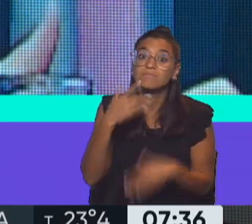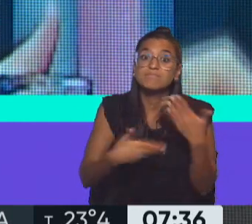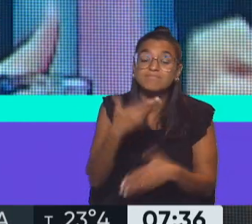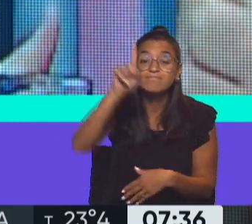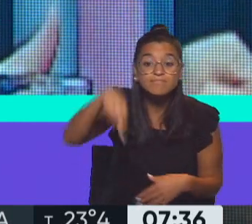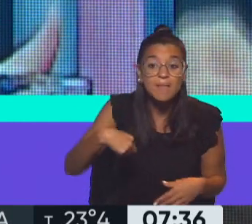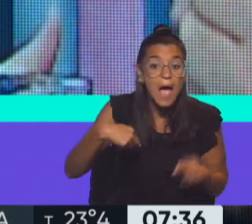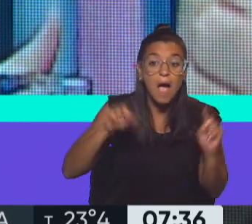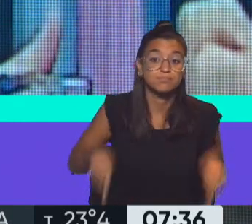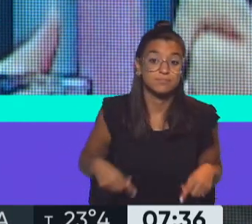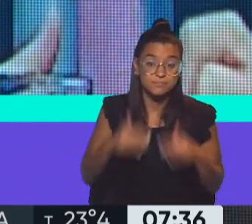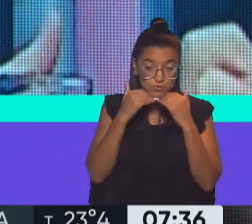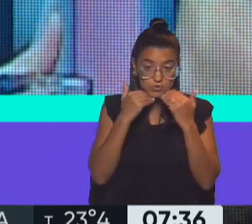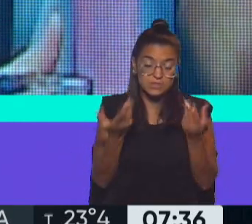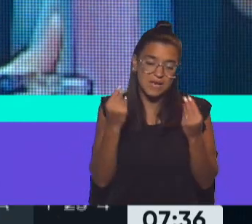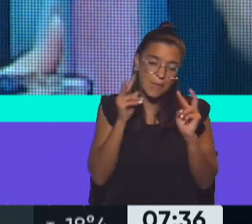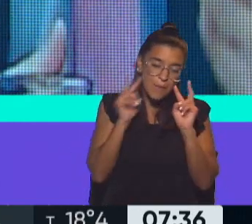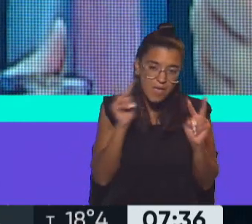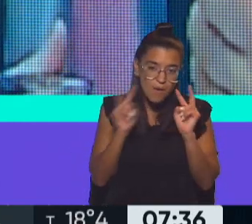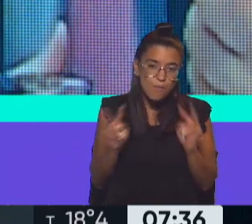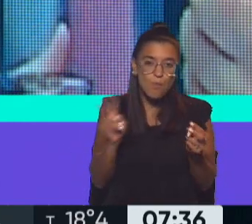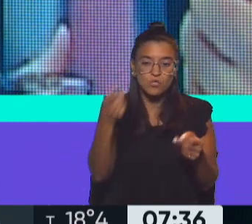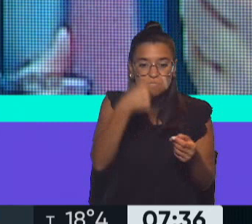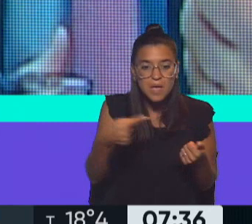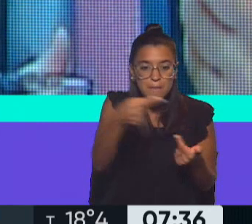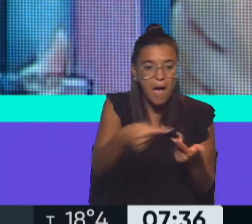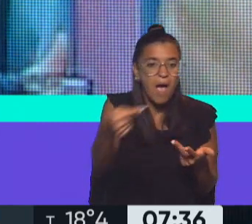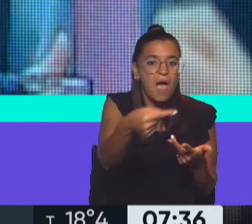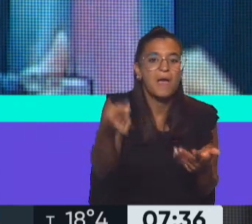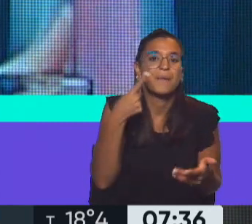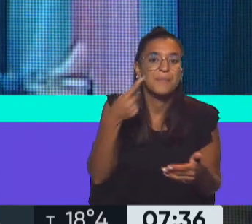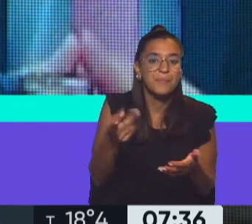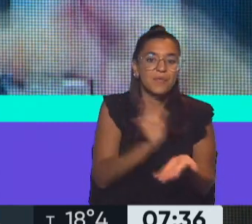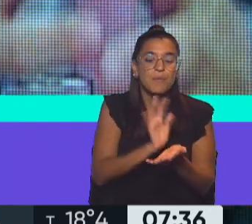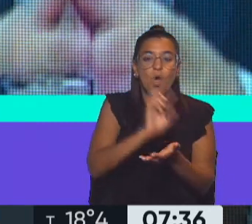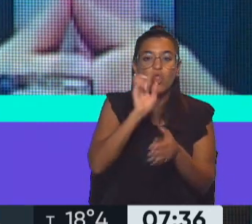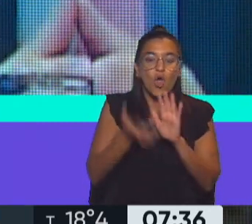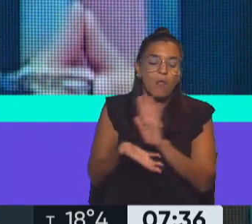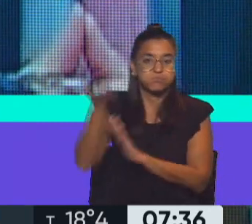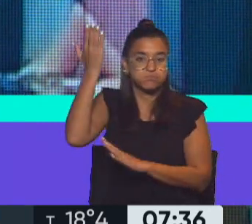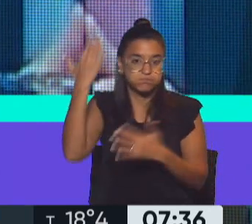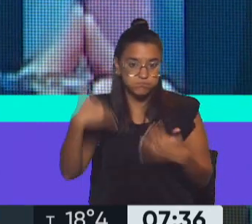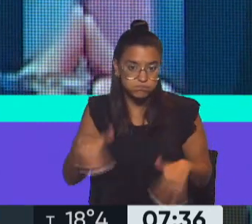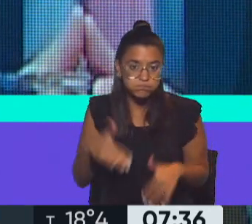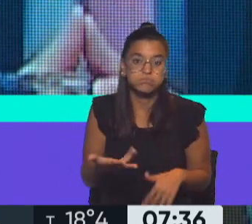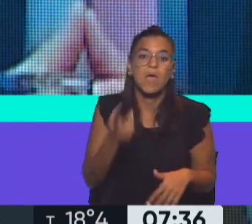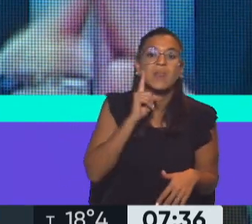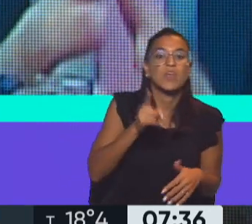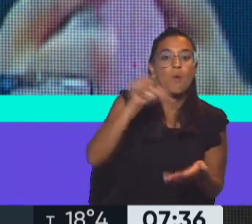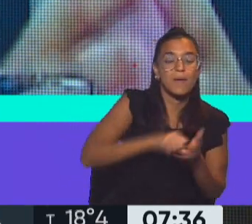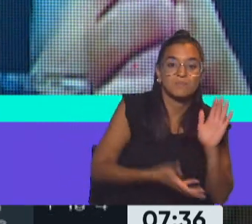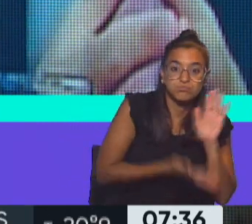Las consecuencias ya se empezaban a ver durante las últimas semanas, un poco de aceleración en el tipo de cambio paralelo, suba de riesgo